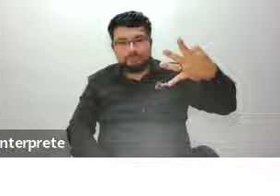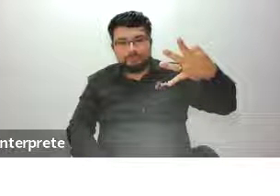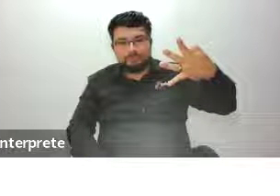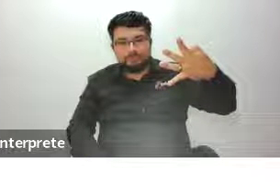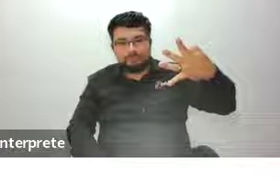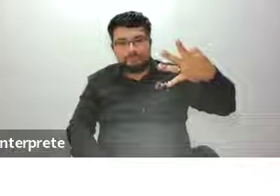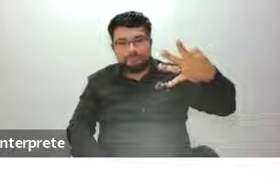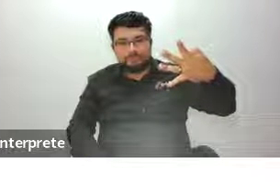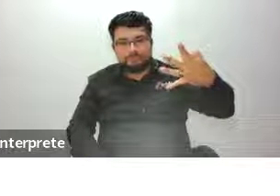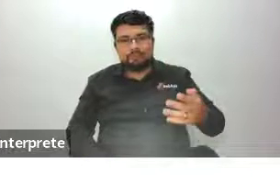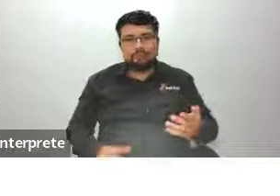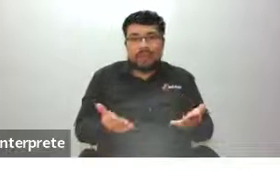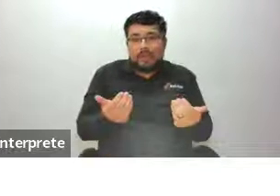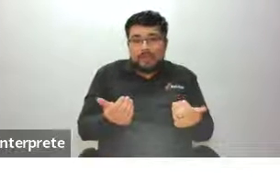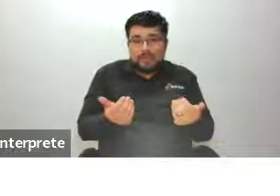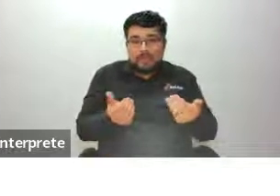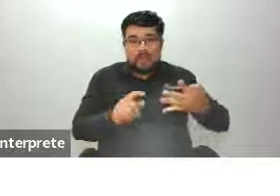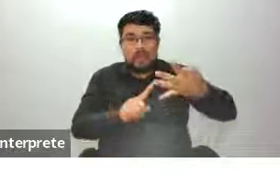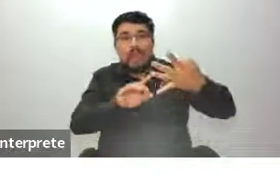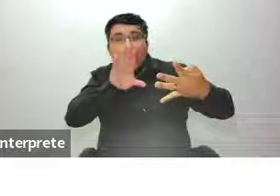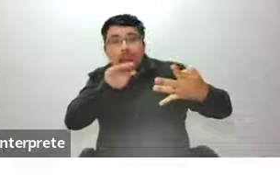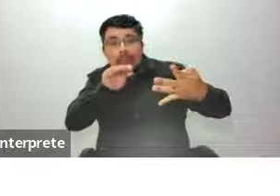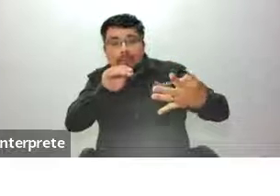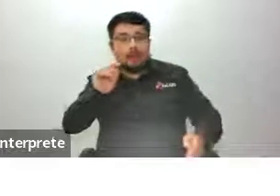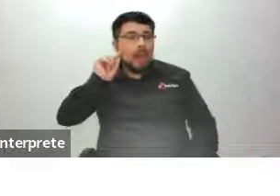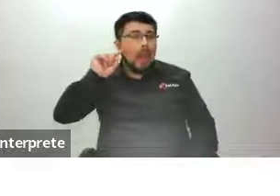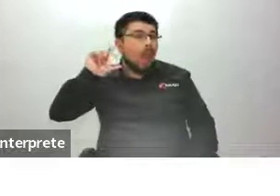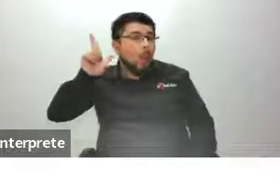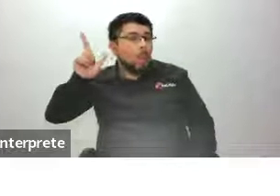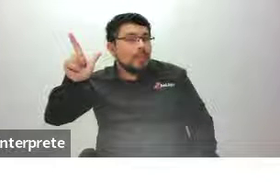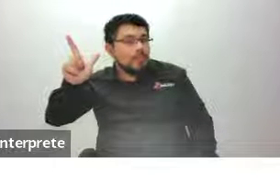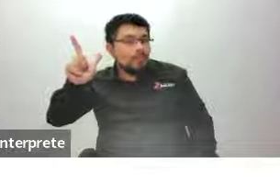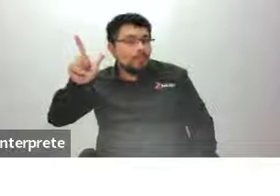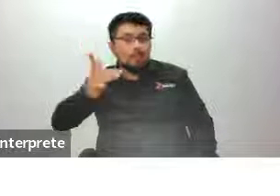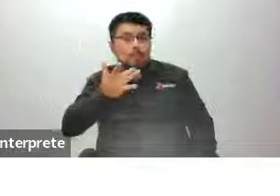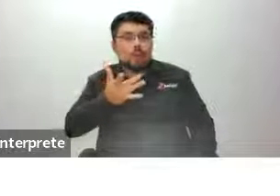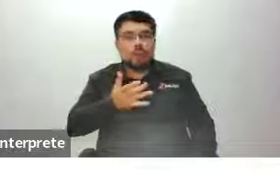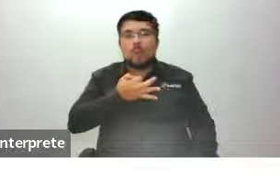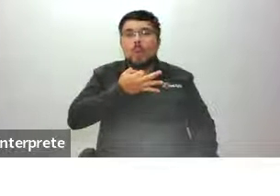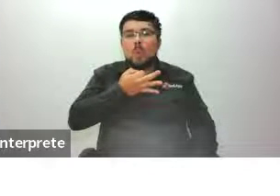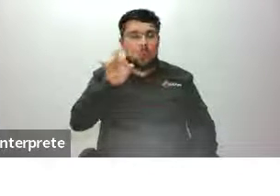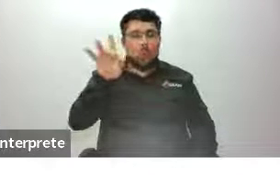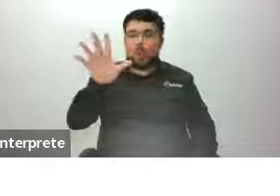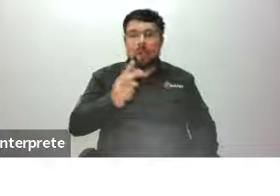de carácter auditivo que permita utilizarlo porque es solo fonoarticulatorio.